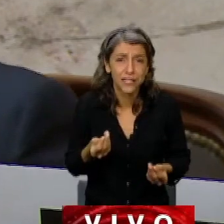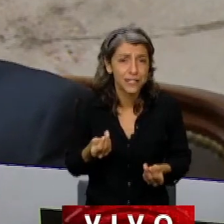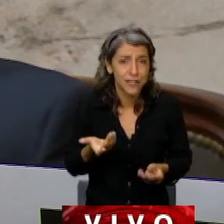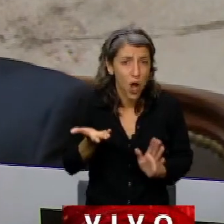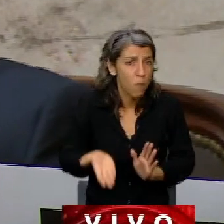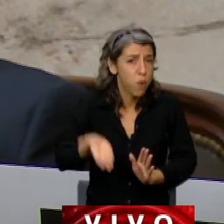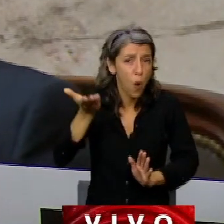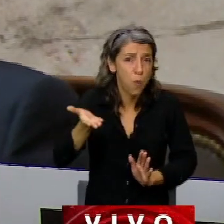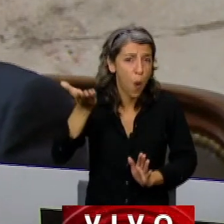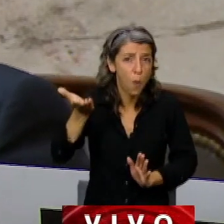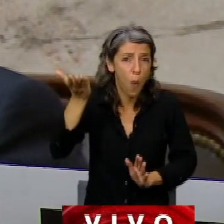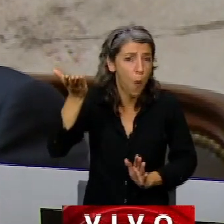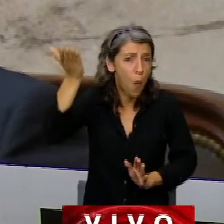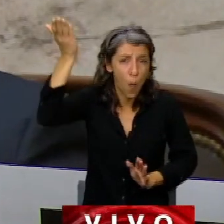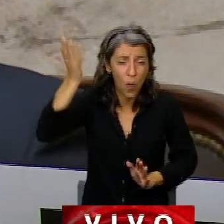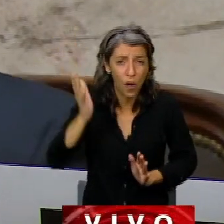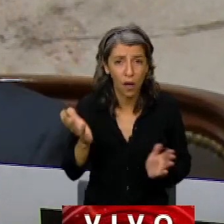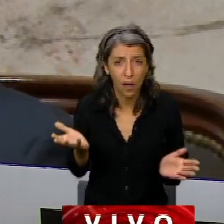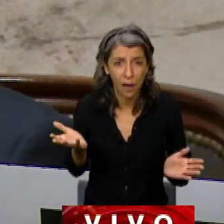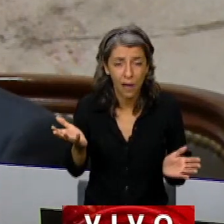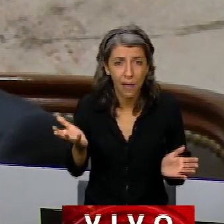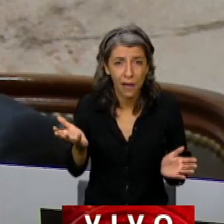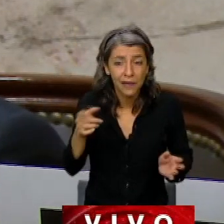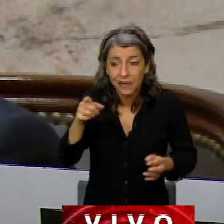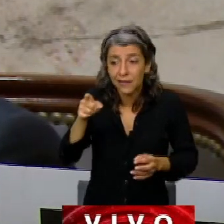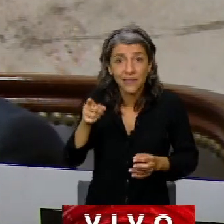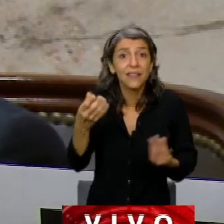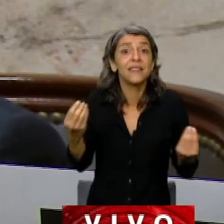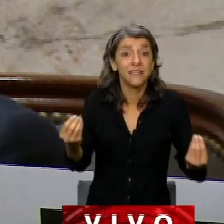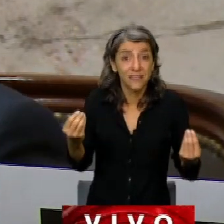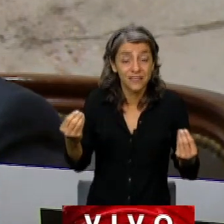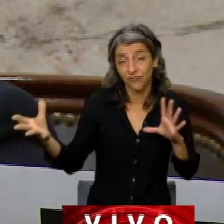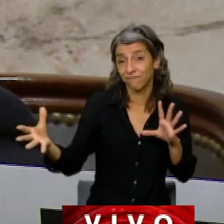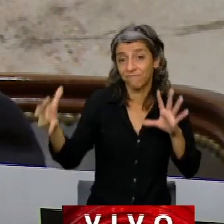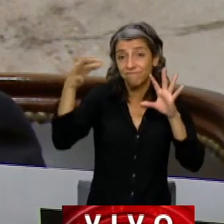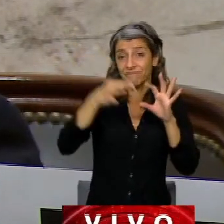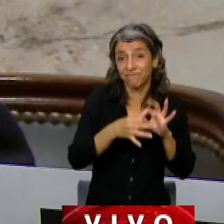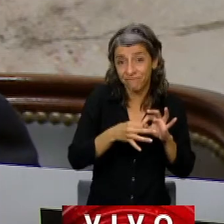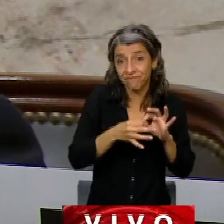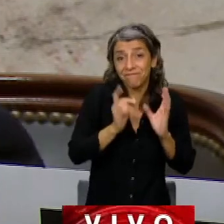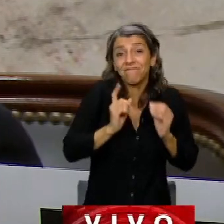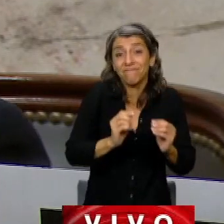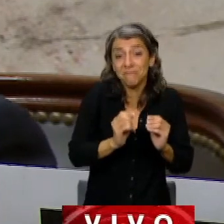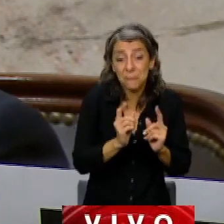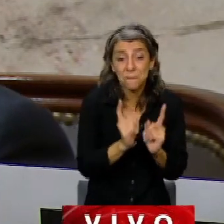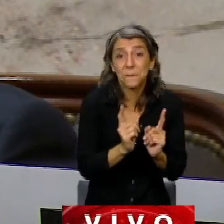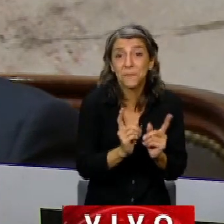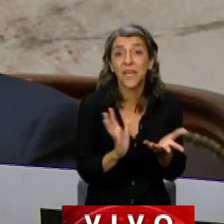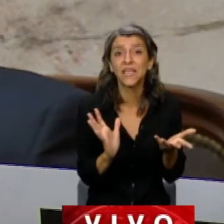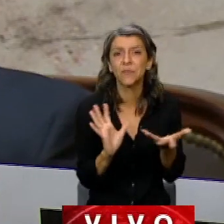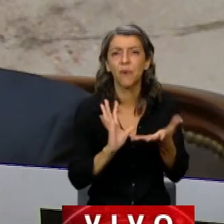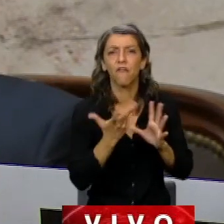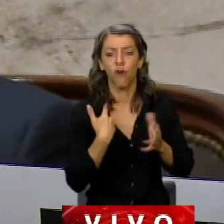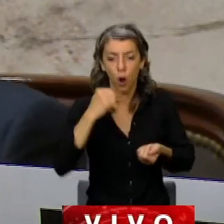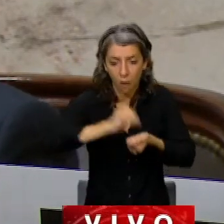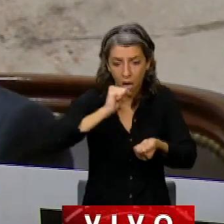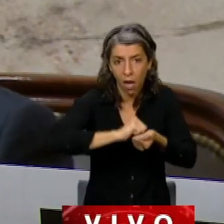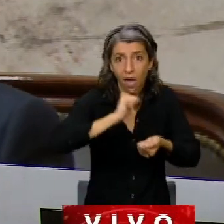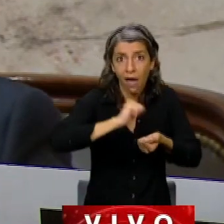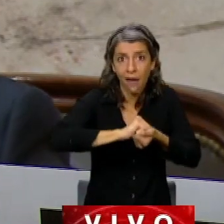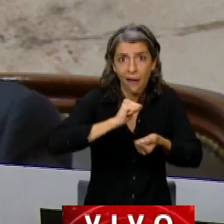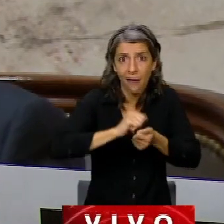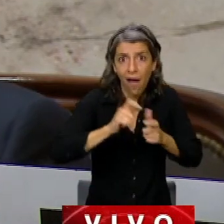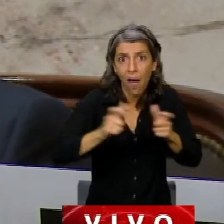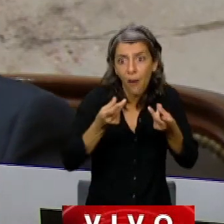sendero de aceleración. Y eso tiene que ver por la monstruosidad de emisión monetaria, porque como